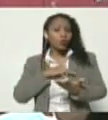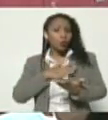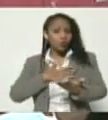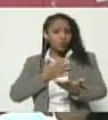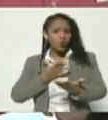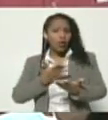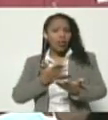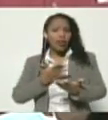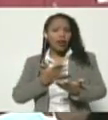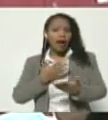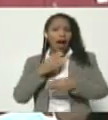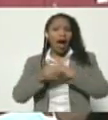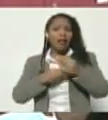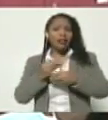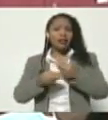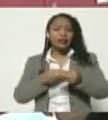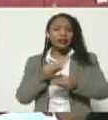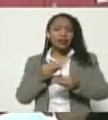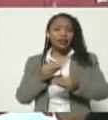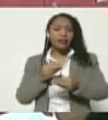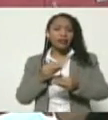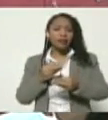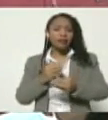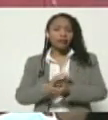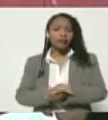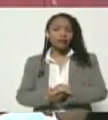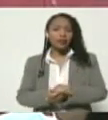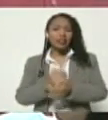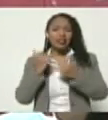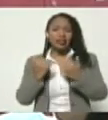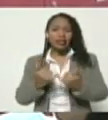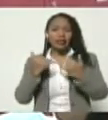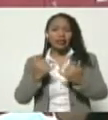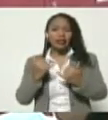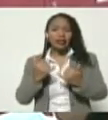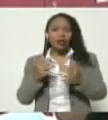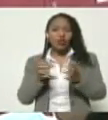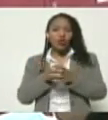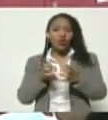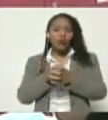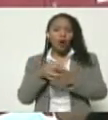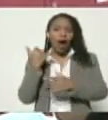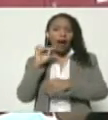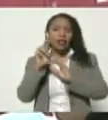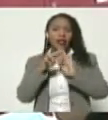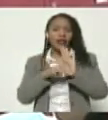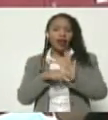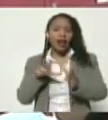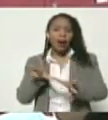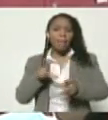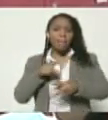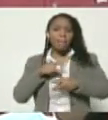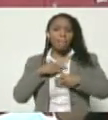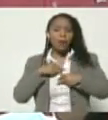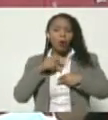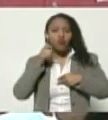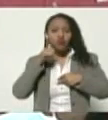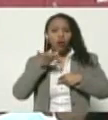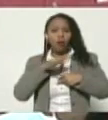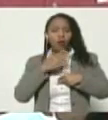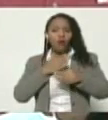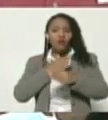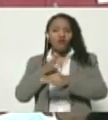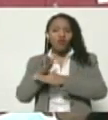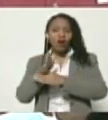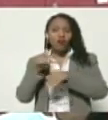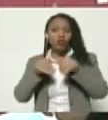podemos asegurar desde ya que los candidatos van a tener un nivel de aceptación en el pueblo que va a votar por